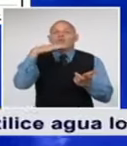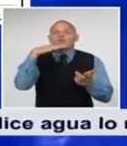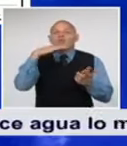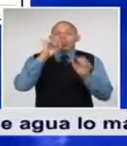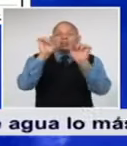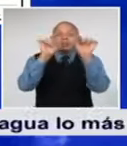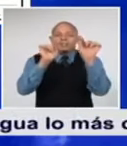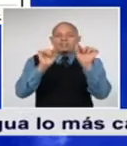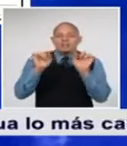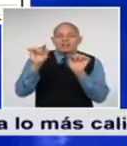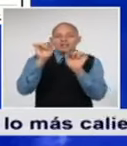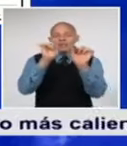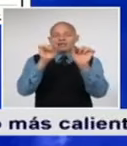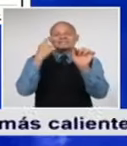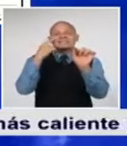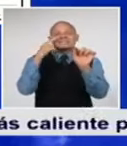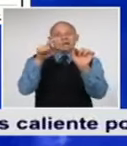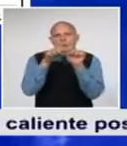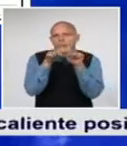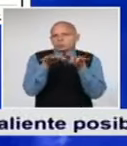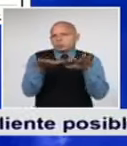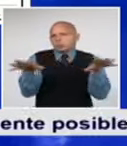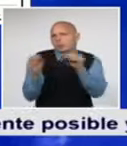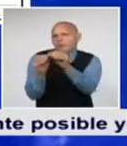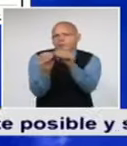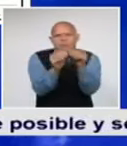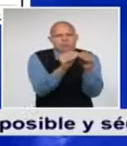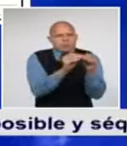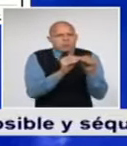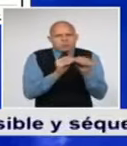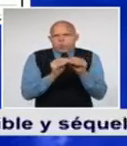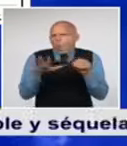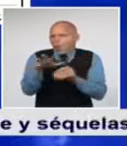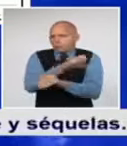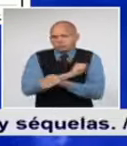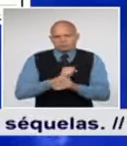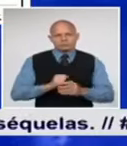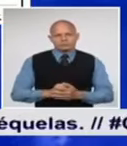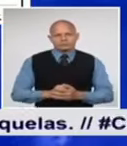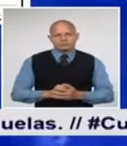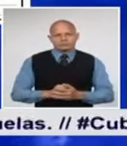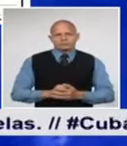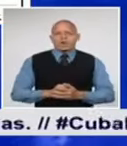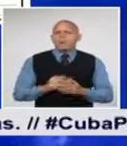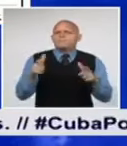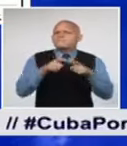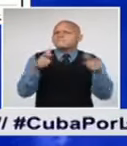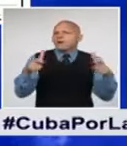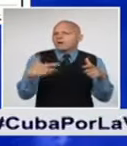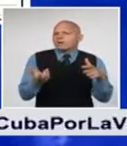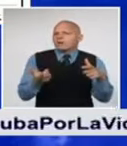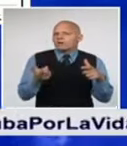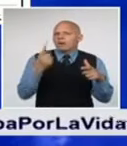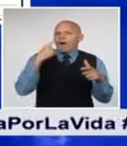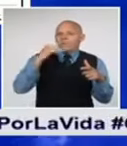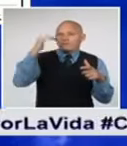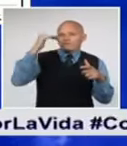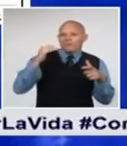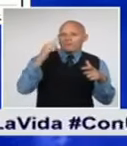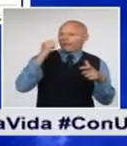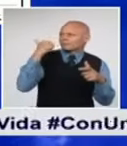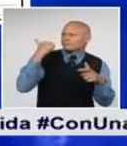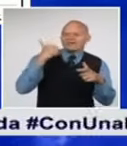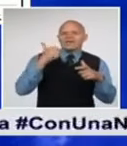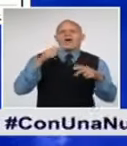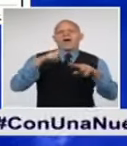tiene el territorio y la transmisión elevada, y las cifras mayores, Habana Vieja, Regla, Cerro, Arroyo